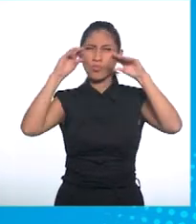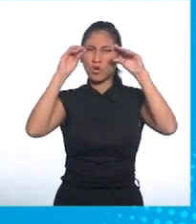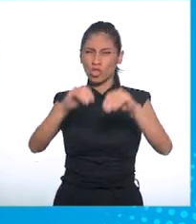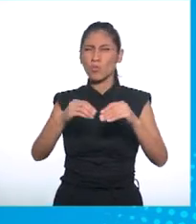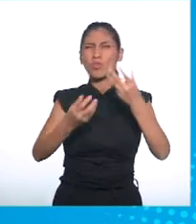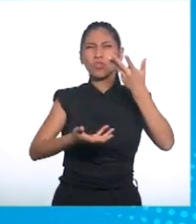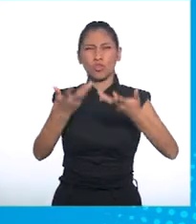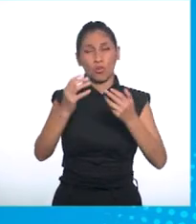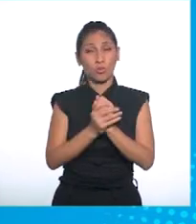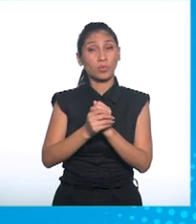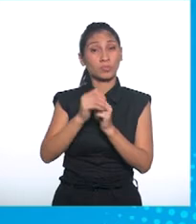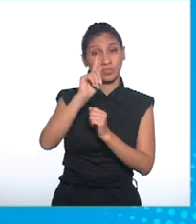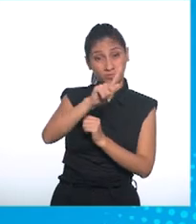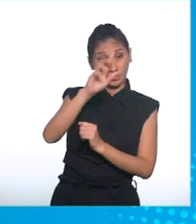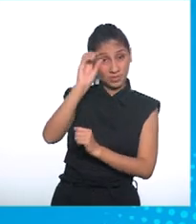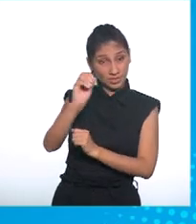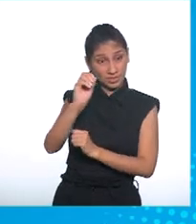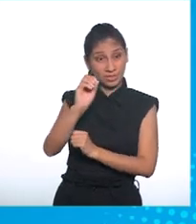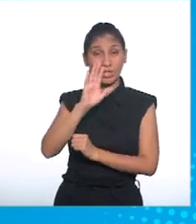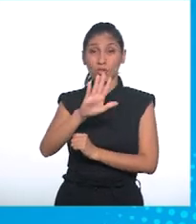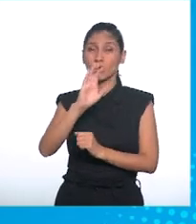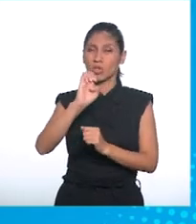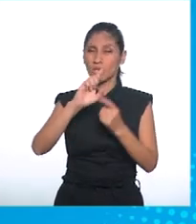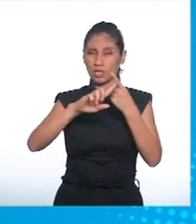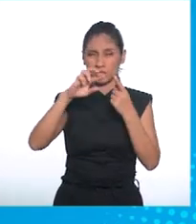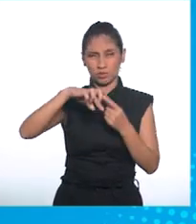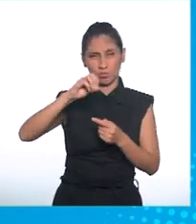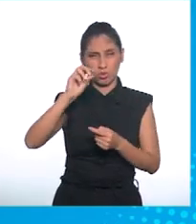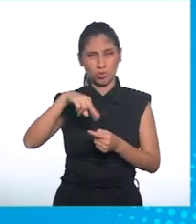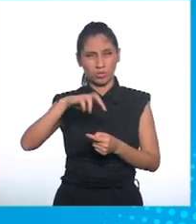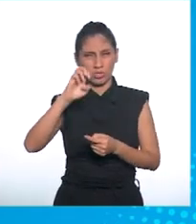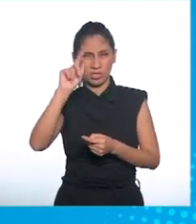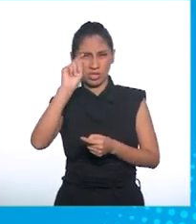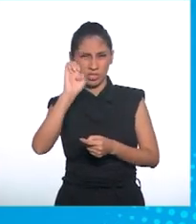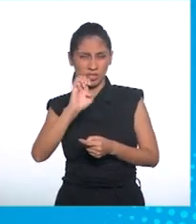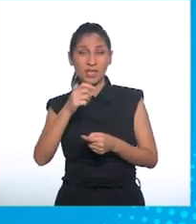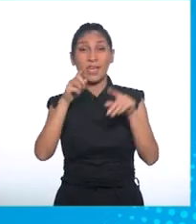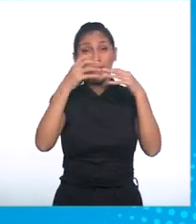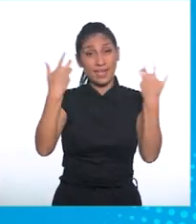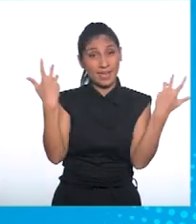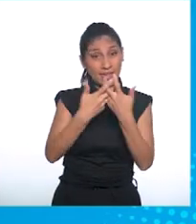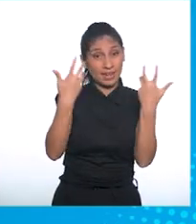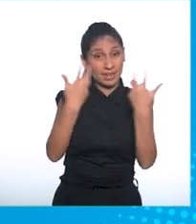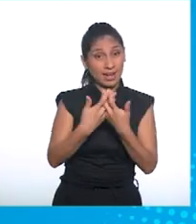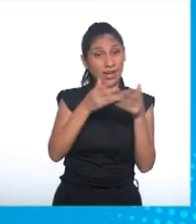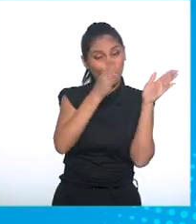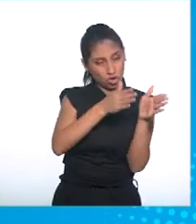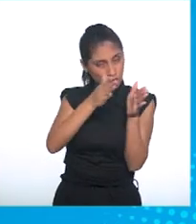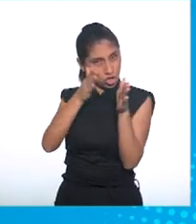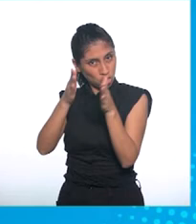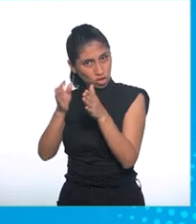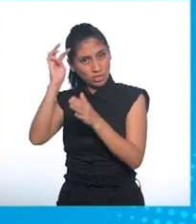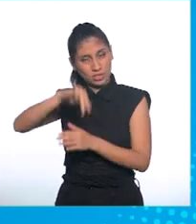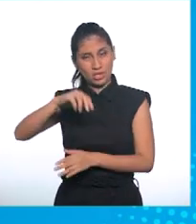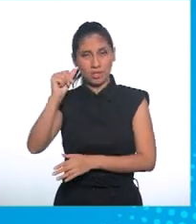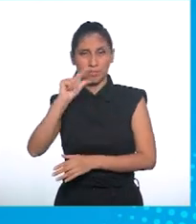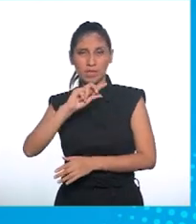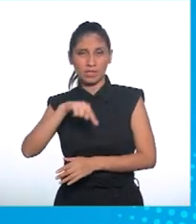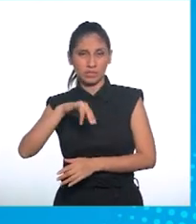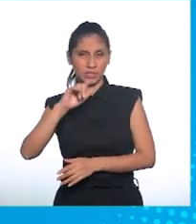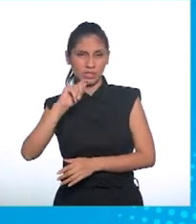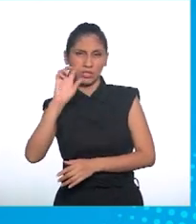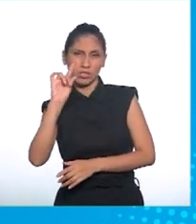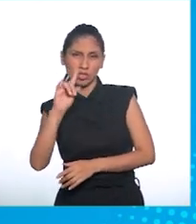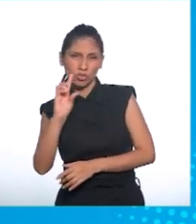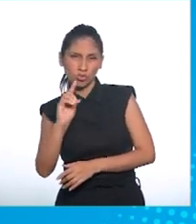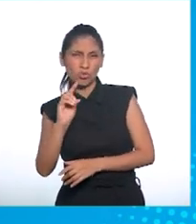potencia con base 10, cuyo exponente será el orden de la magnitud. En este caso, es 8.